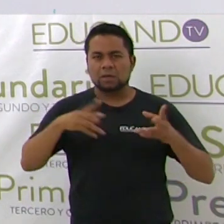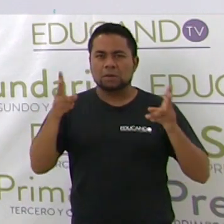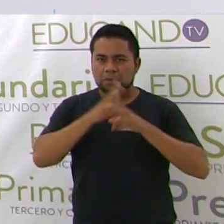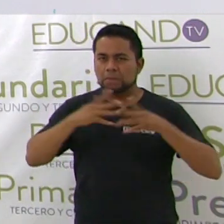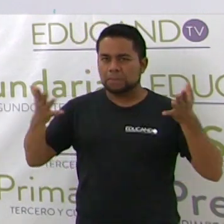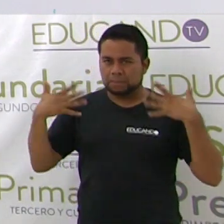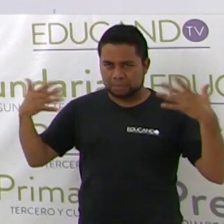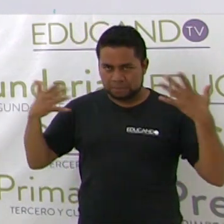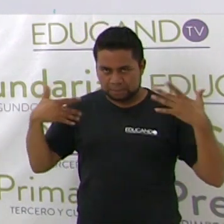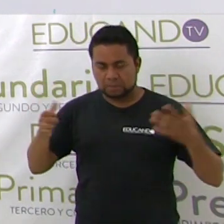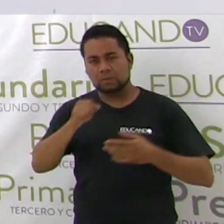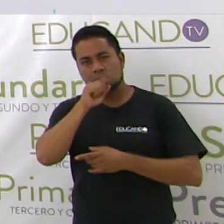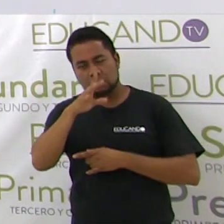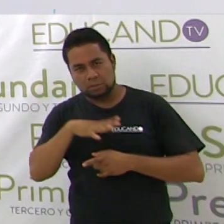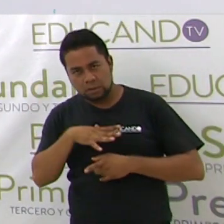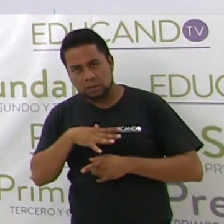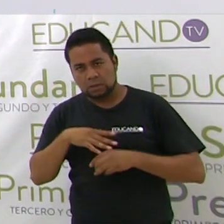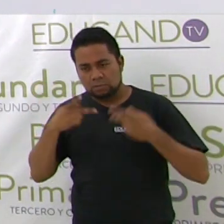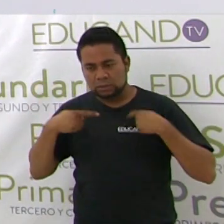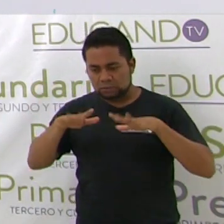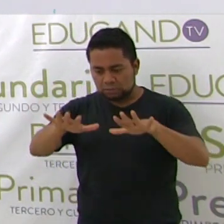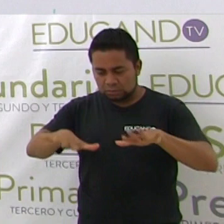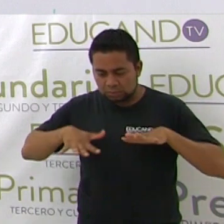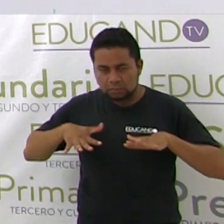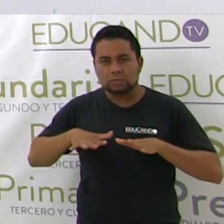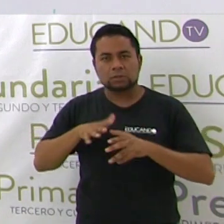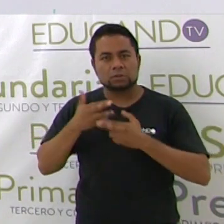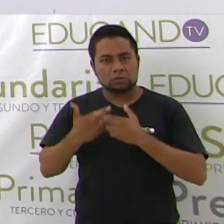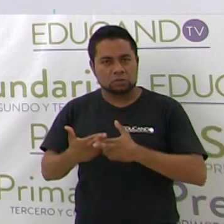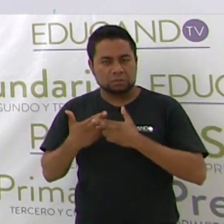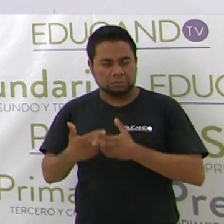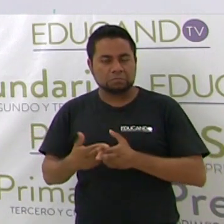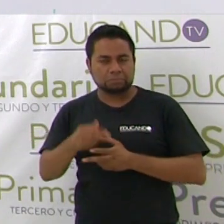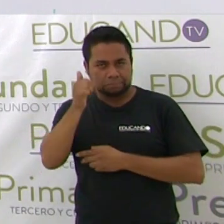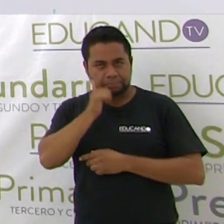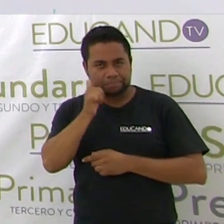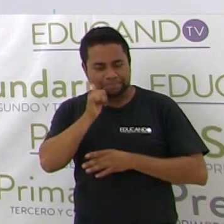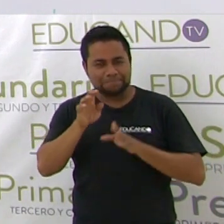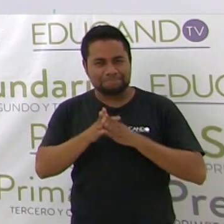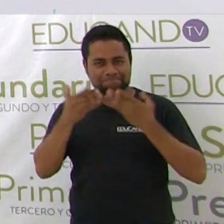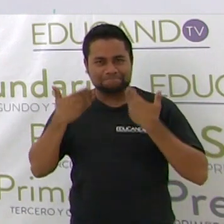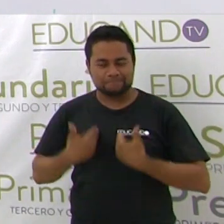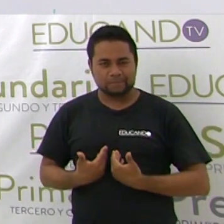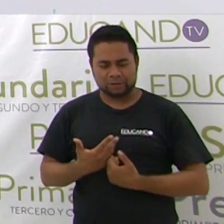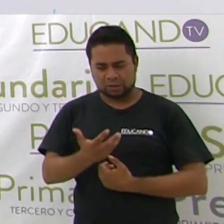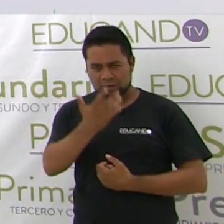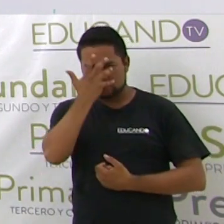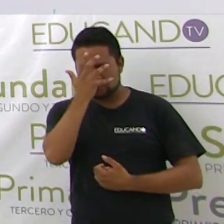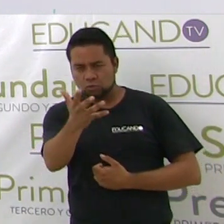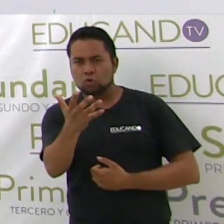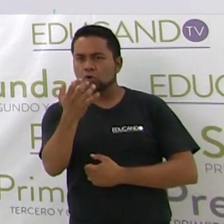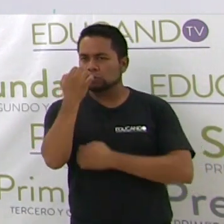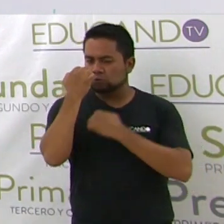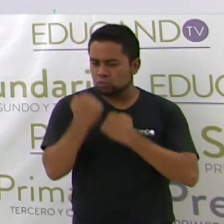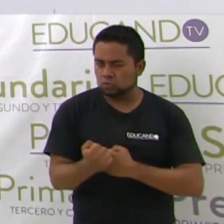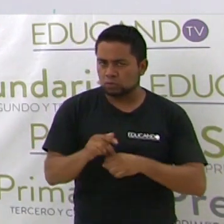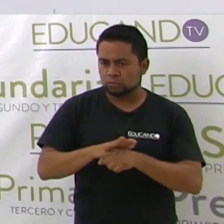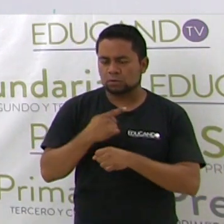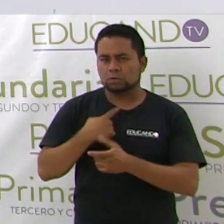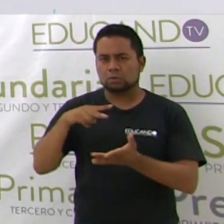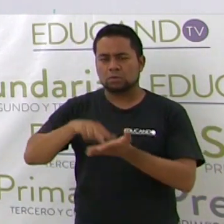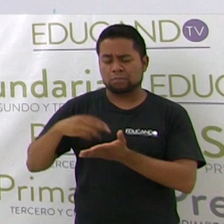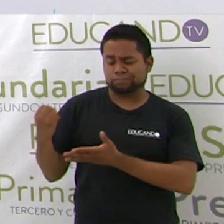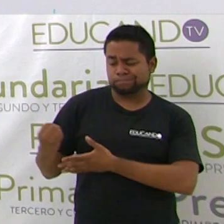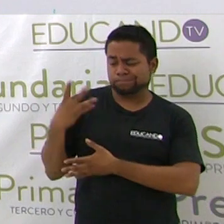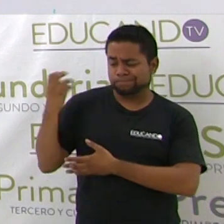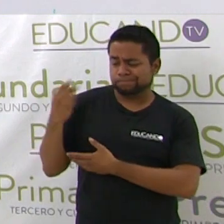ventilado, en el que puedan caber muchas personas, y ustedes siempre muéstrense seguros porque van a hablar de algo que conocen,